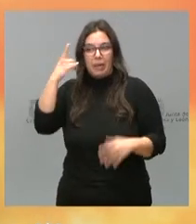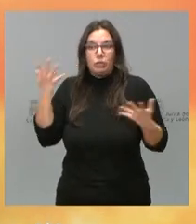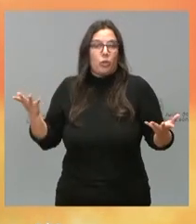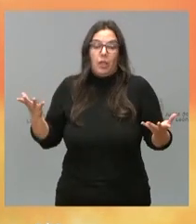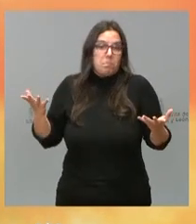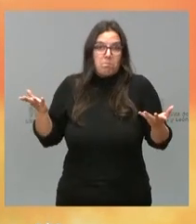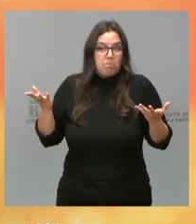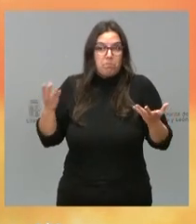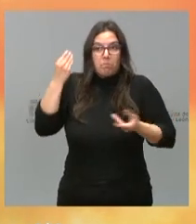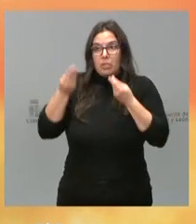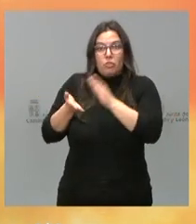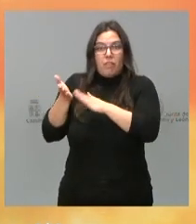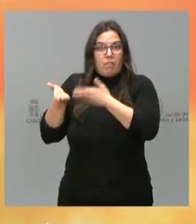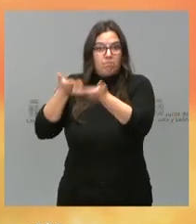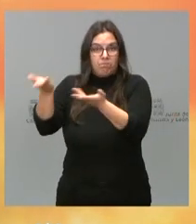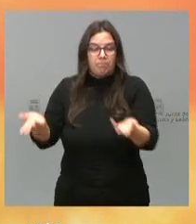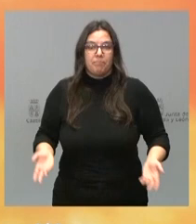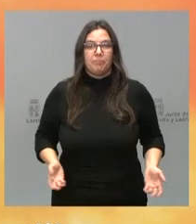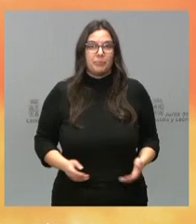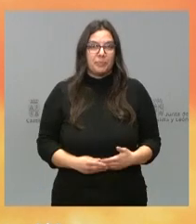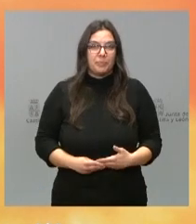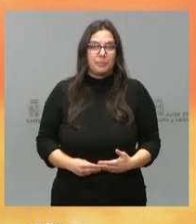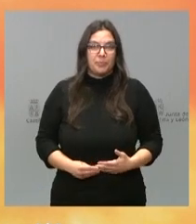en ese sentido vamos en la misma línea